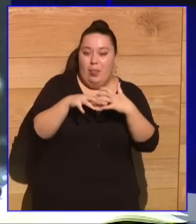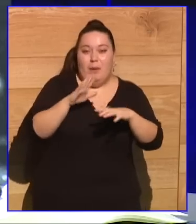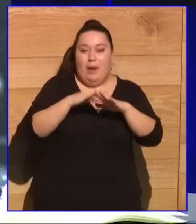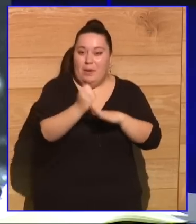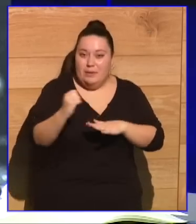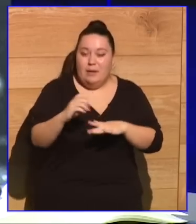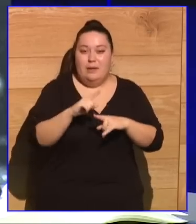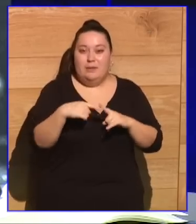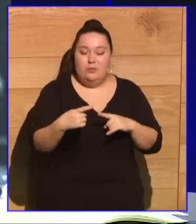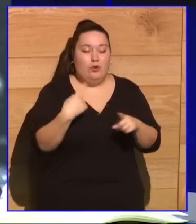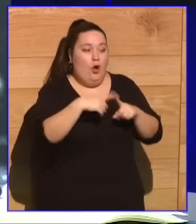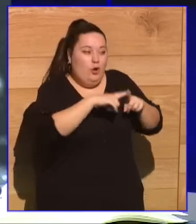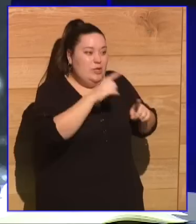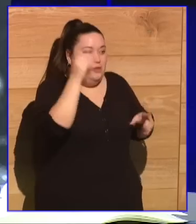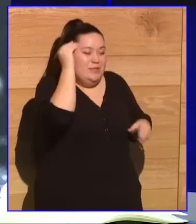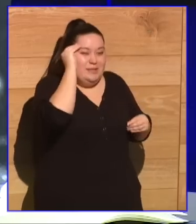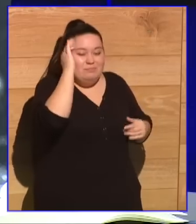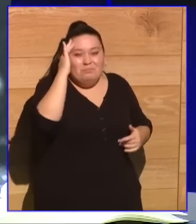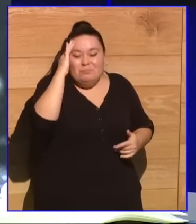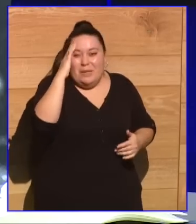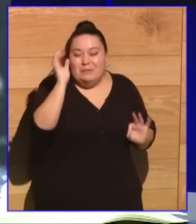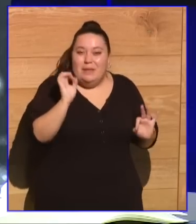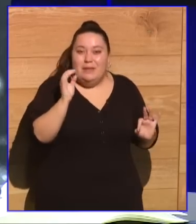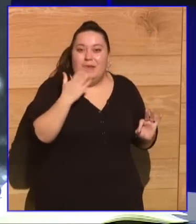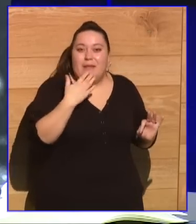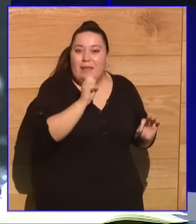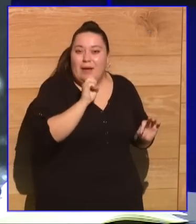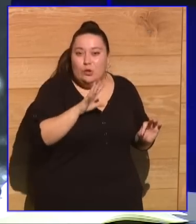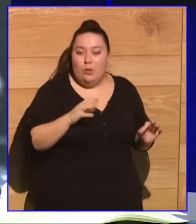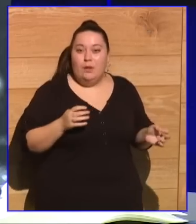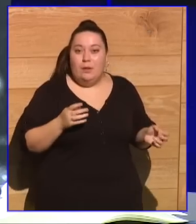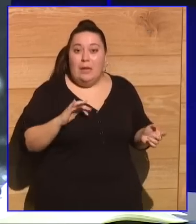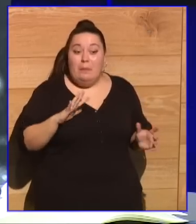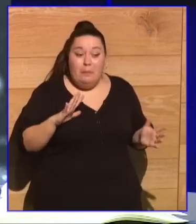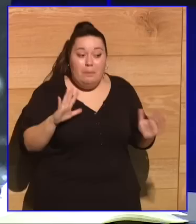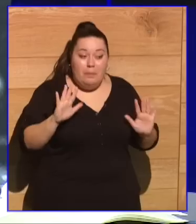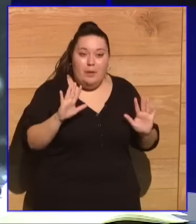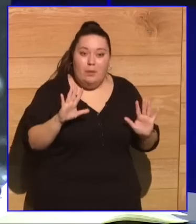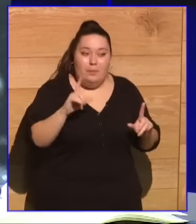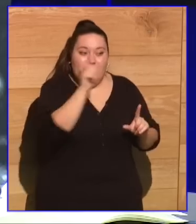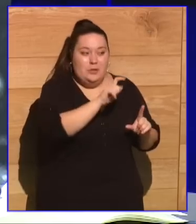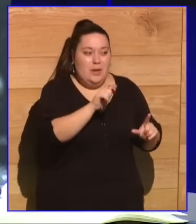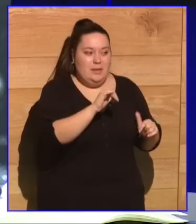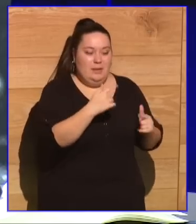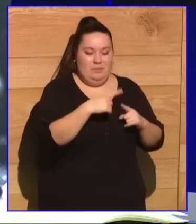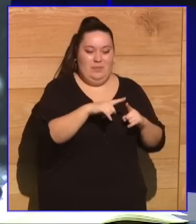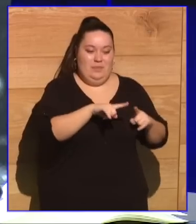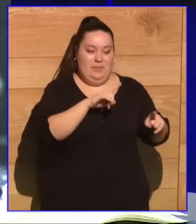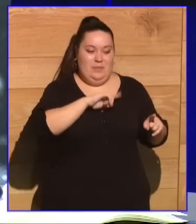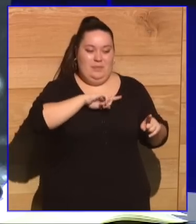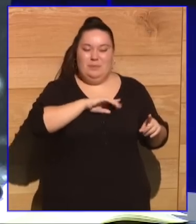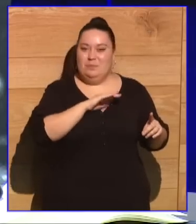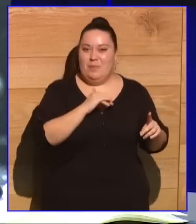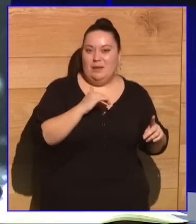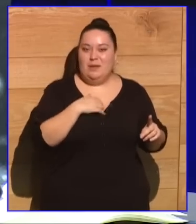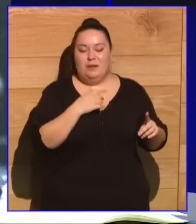14 años. Sí. Pero de una forma extraña, cuando se suma todo eso, de gente que se lleva mal, que están todos acostumbrados a ser cada uno